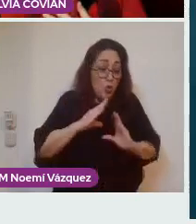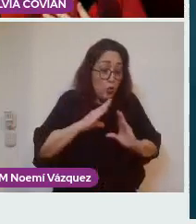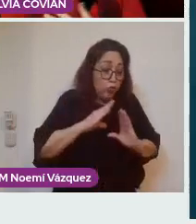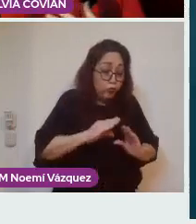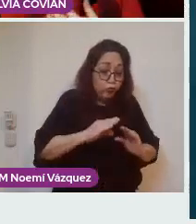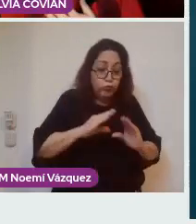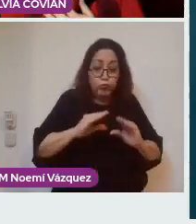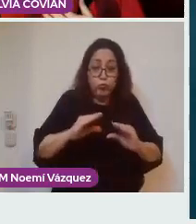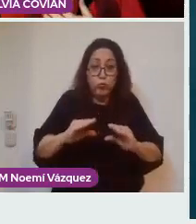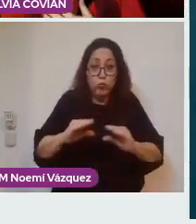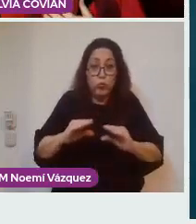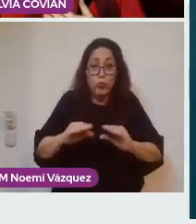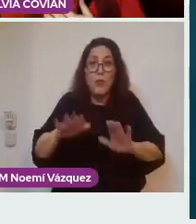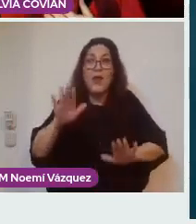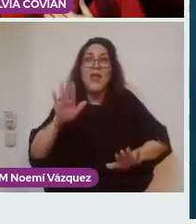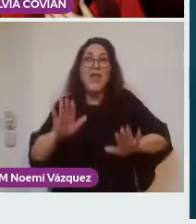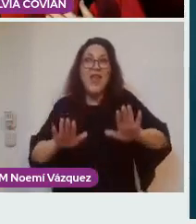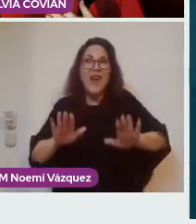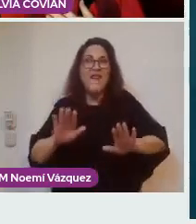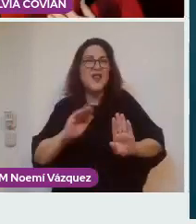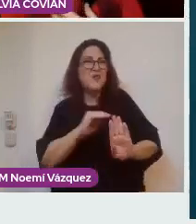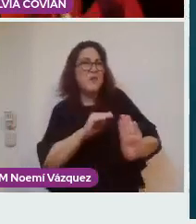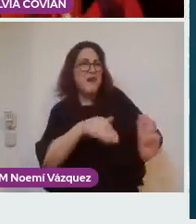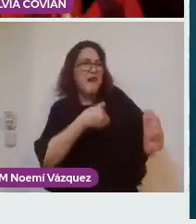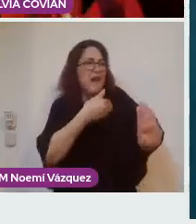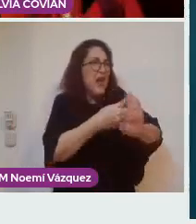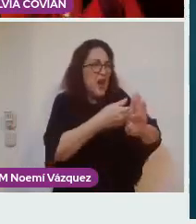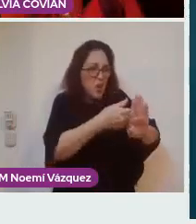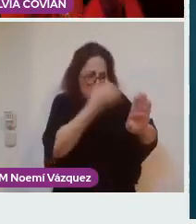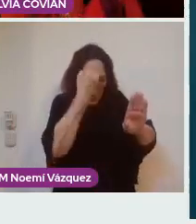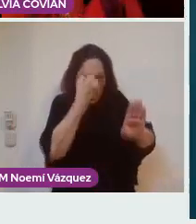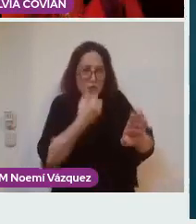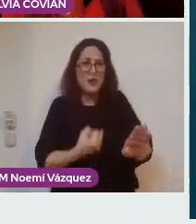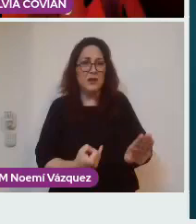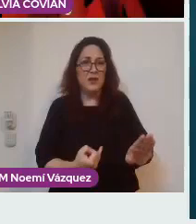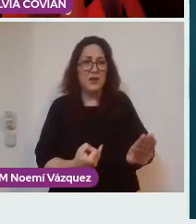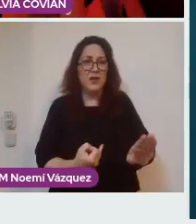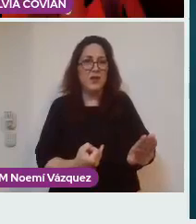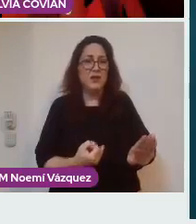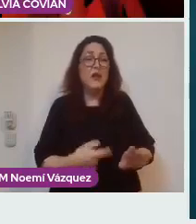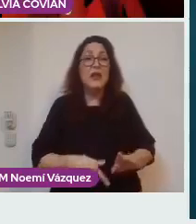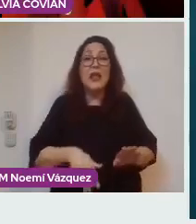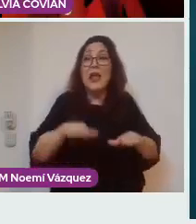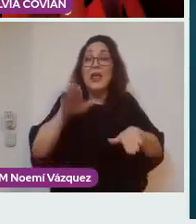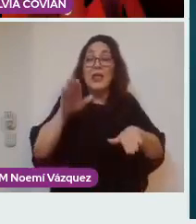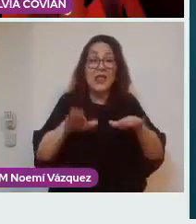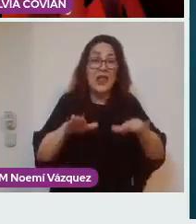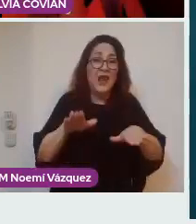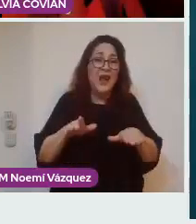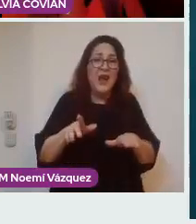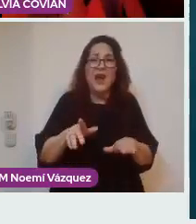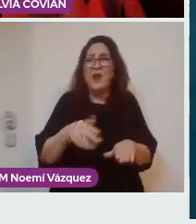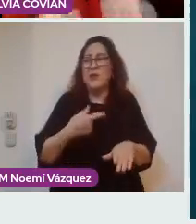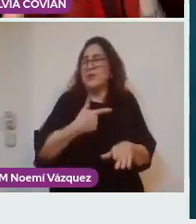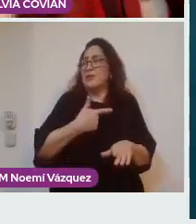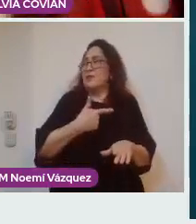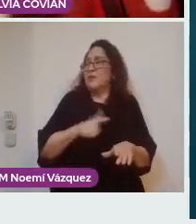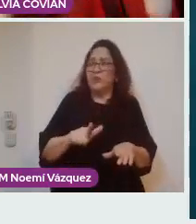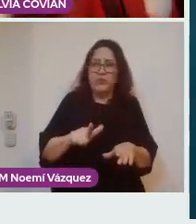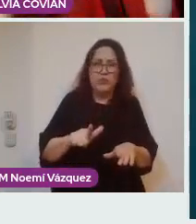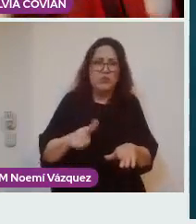con el tenedor, y luego guarda pedacitos de comida, los va guardando de manera muy disimulada en la